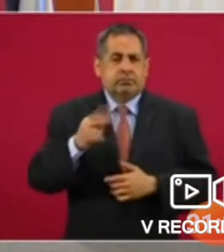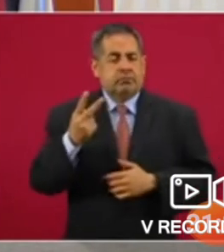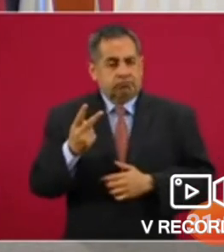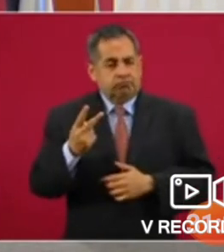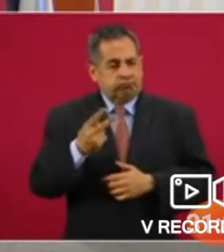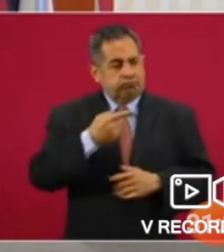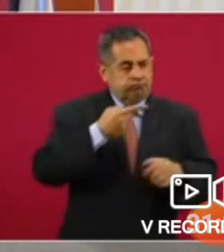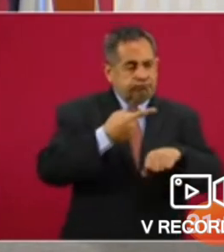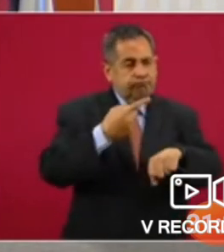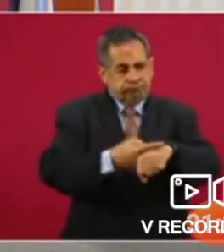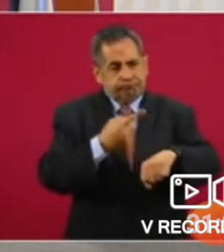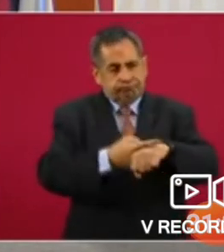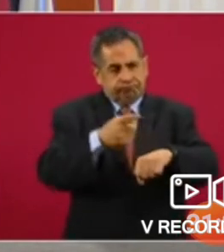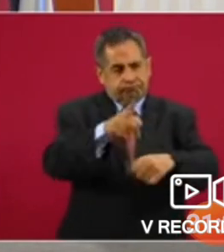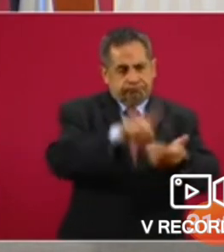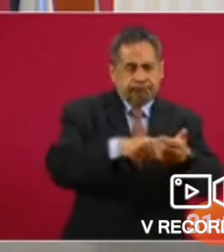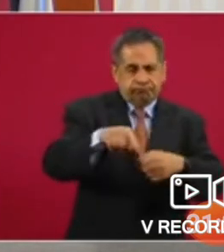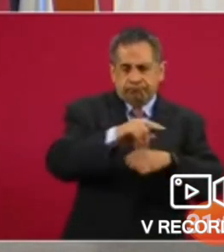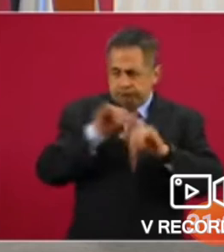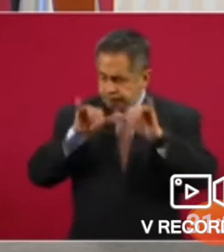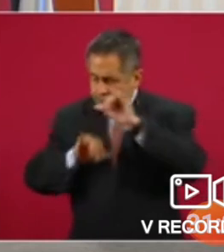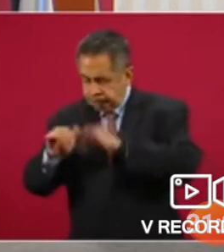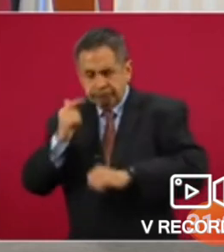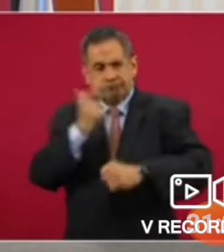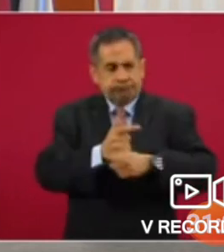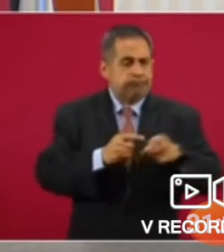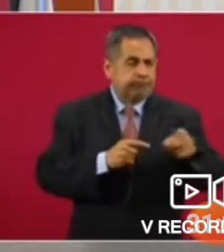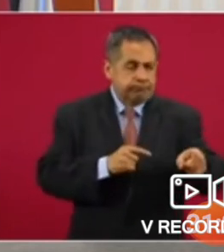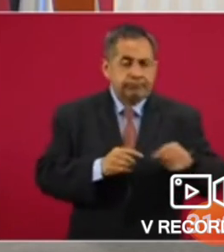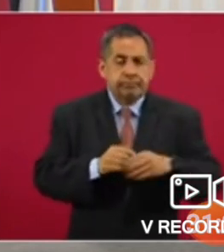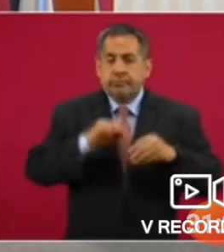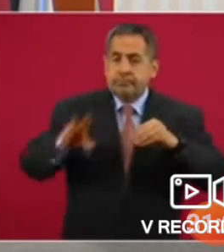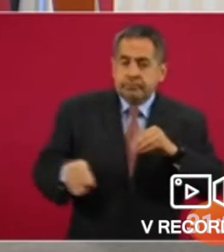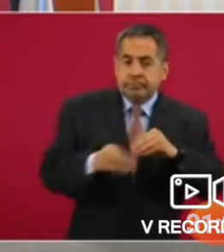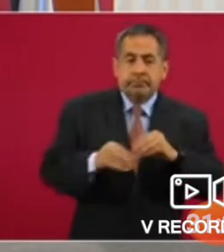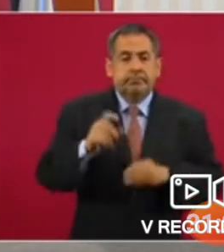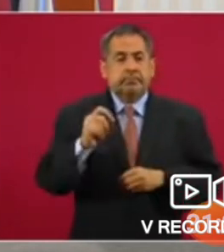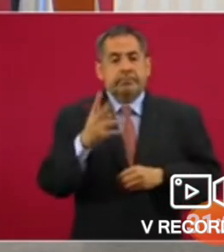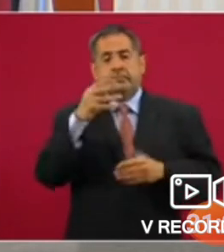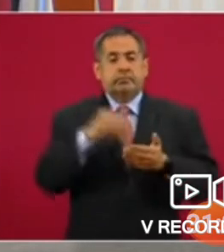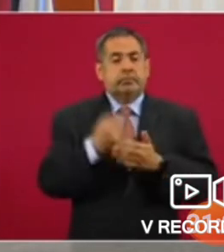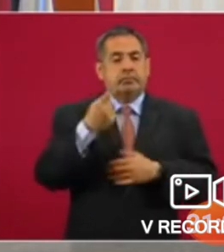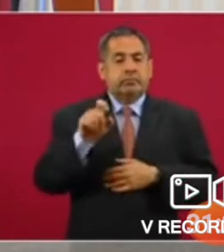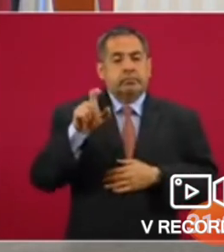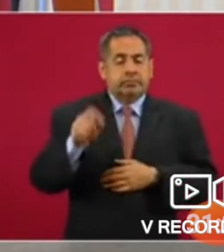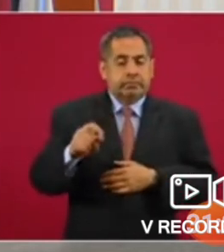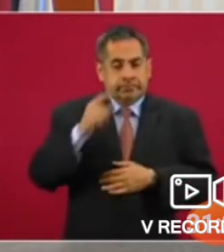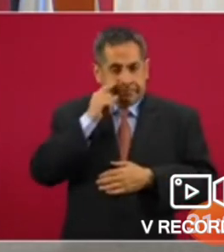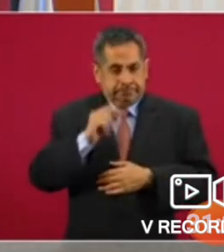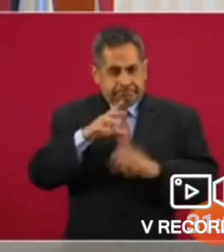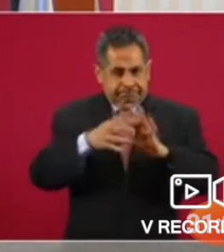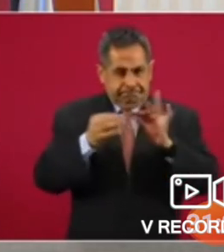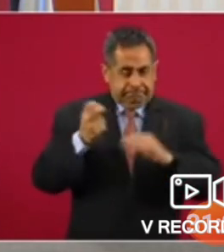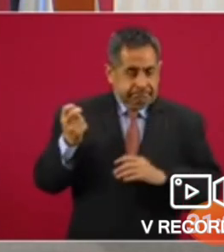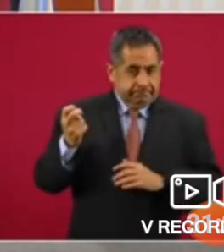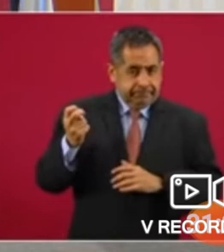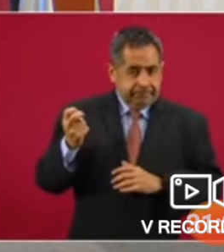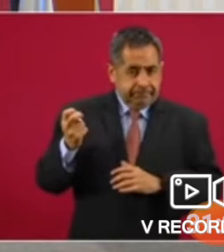765.082 casos confirmados por laboratorio, le agregamos ahora 24.120, que es lo que se ve ahora en detalle en